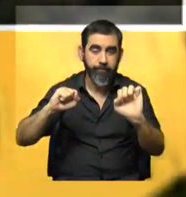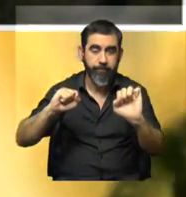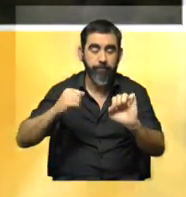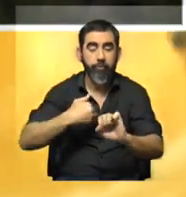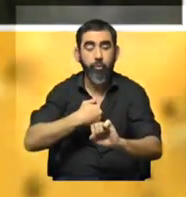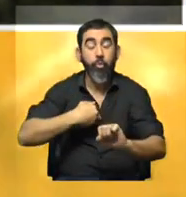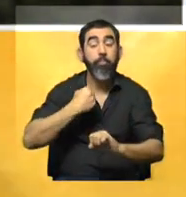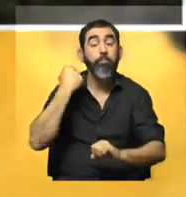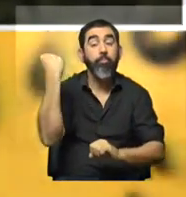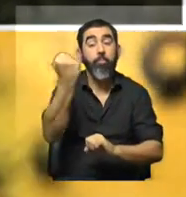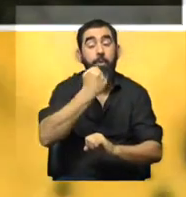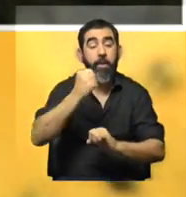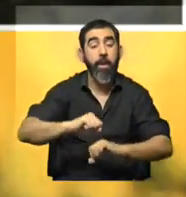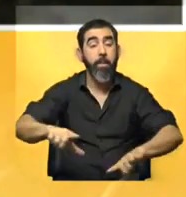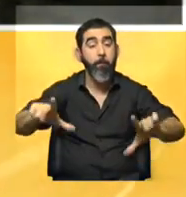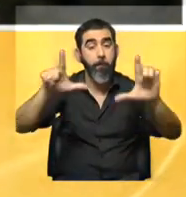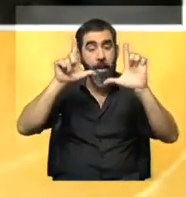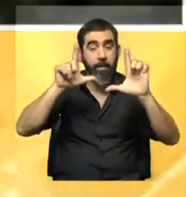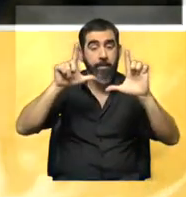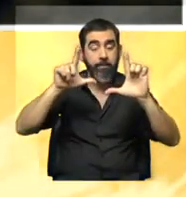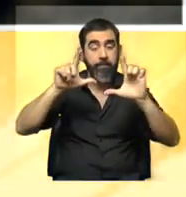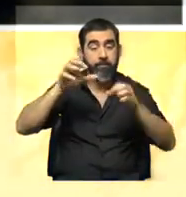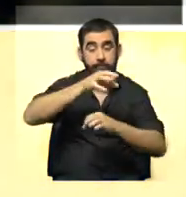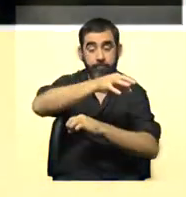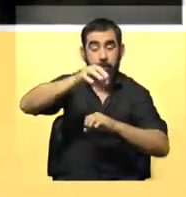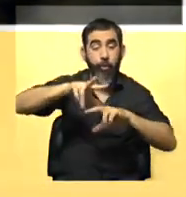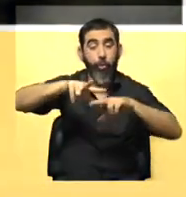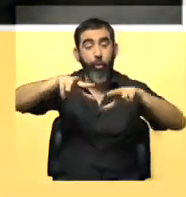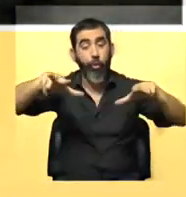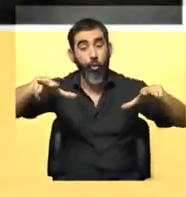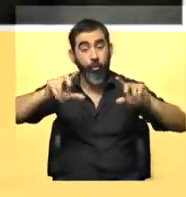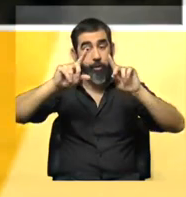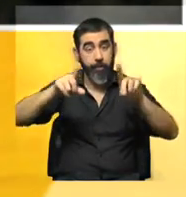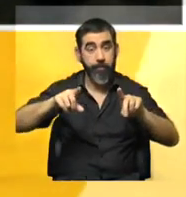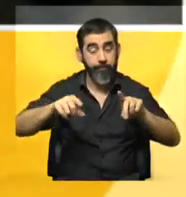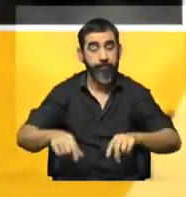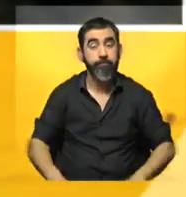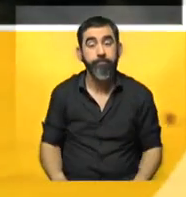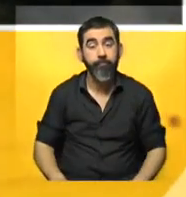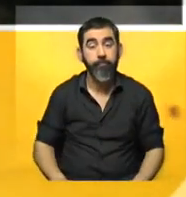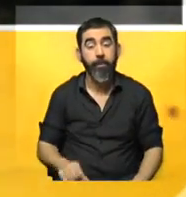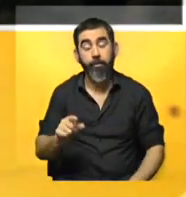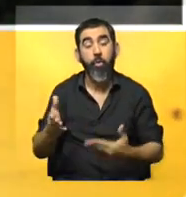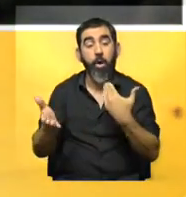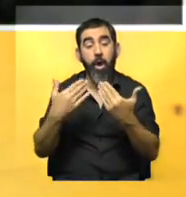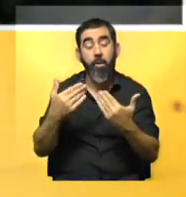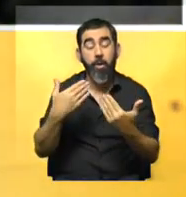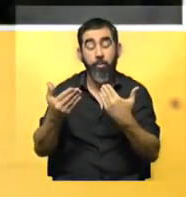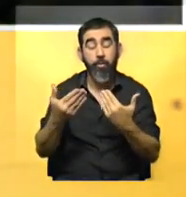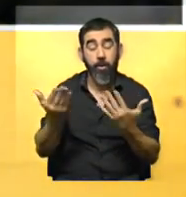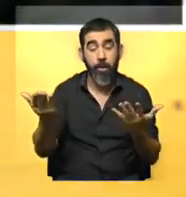papel bien importante las imágenes satelitales y los drones. Entonces, esto es lo que conversamos con Juan Marcos